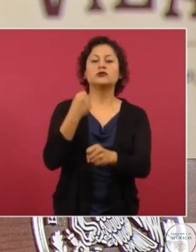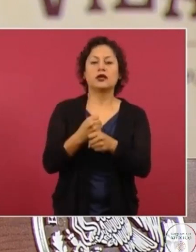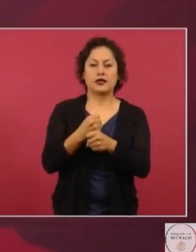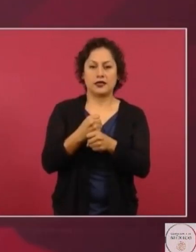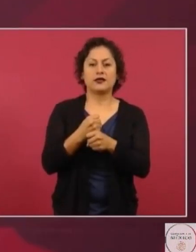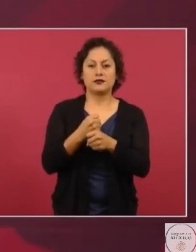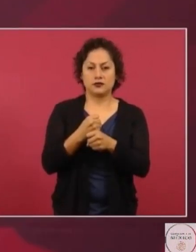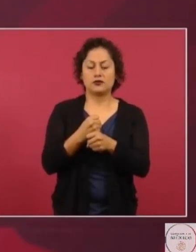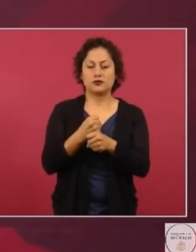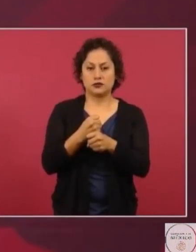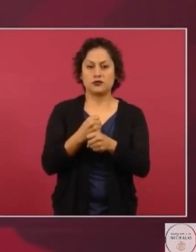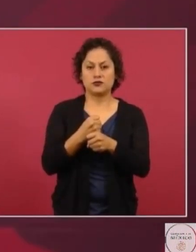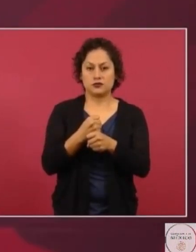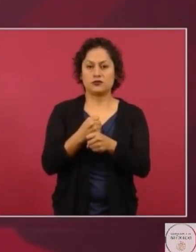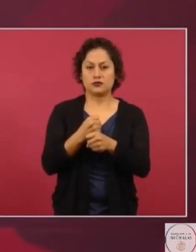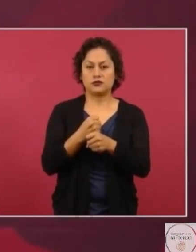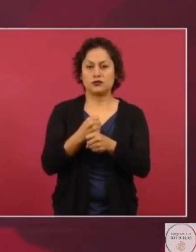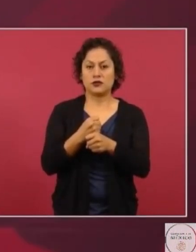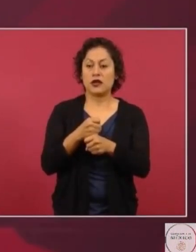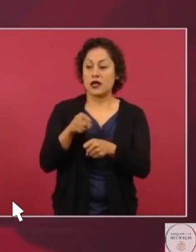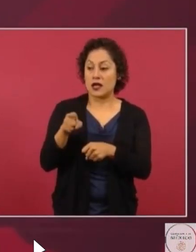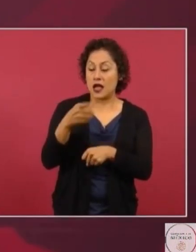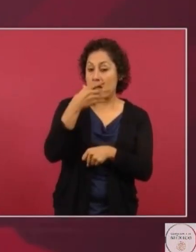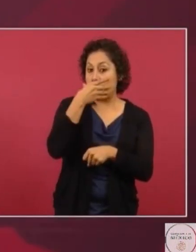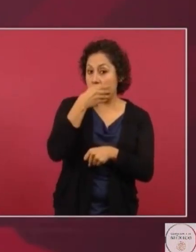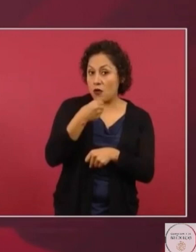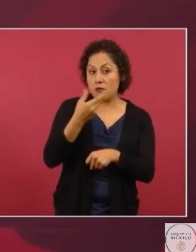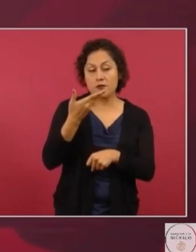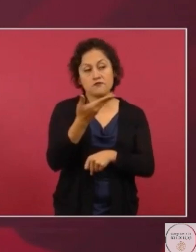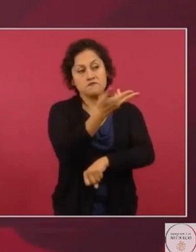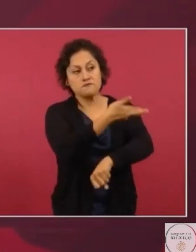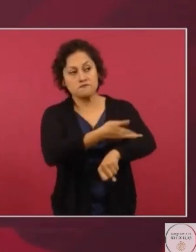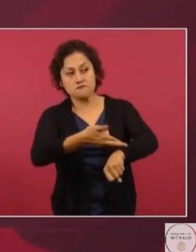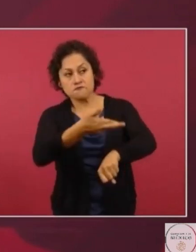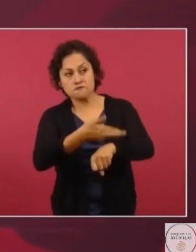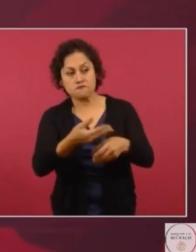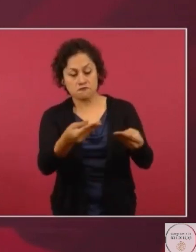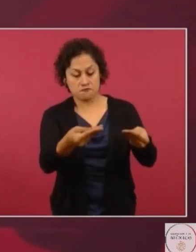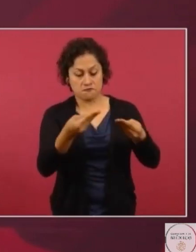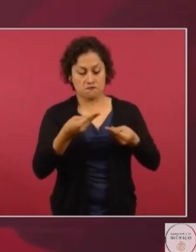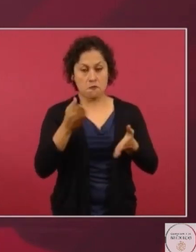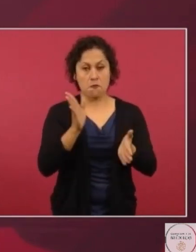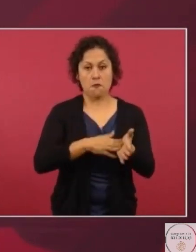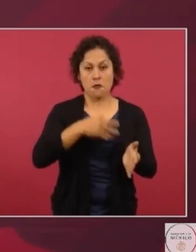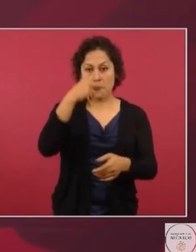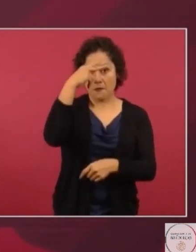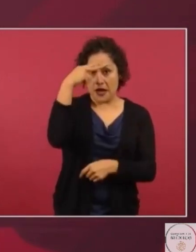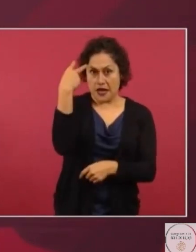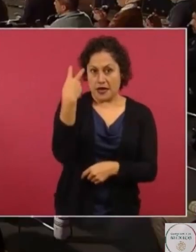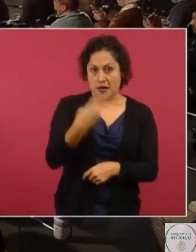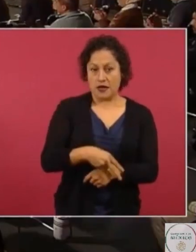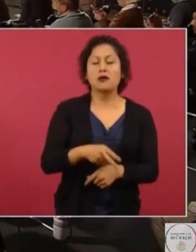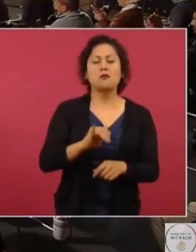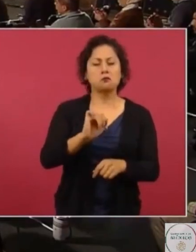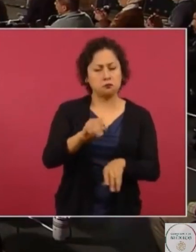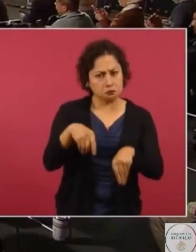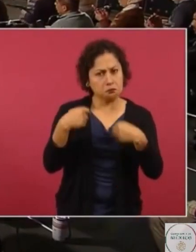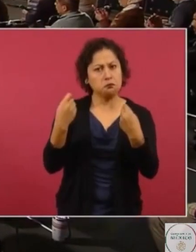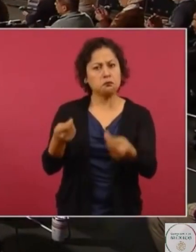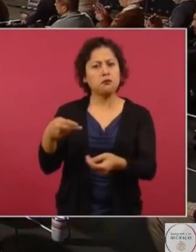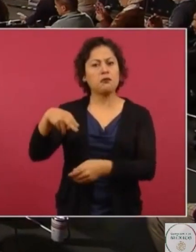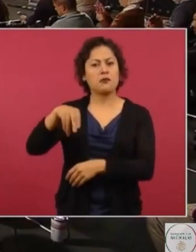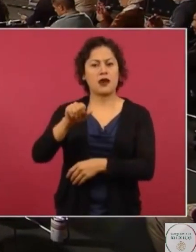solicitó y se le dio la nacionalidad mexicana a Rosarena. Es un